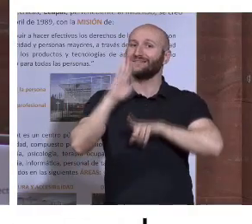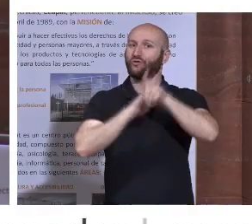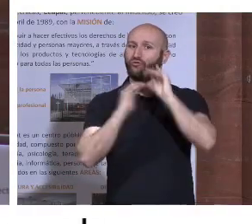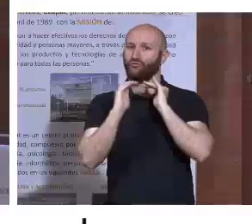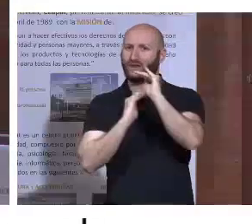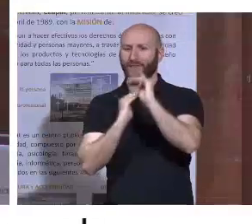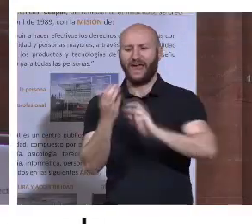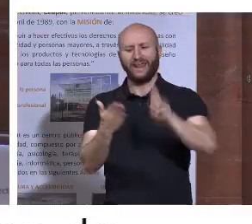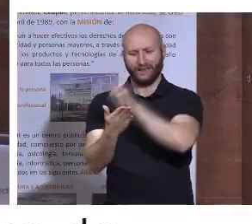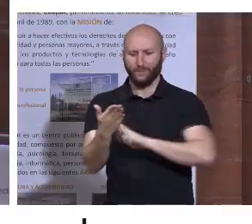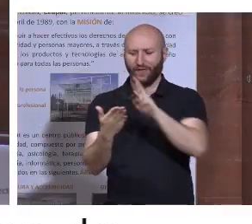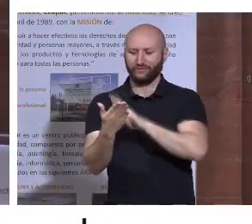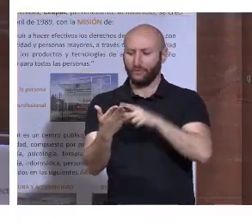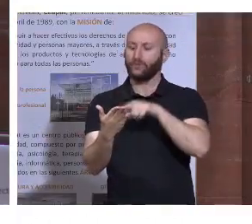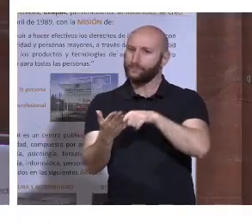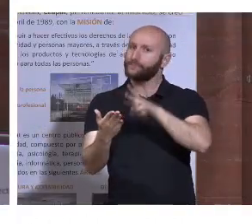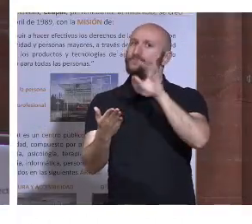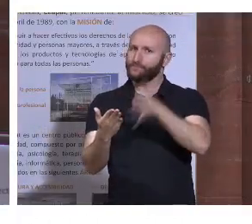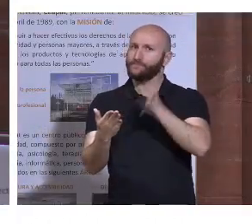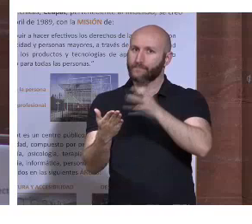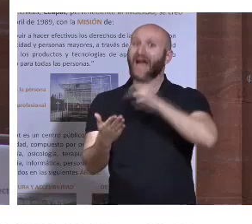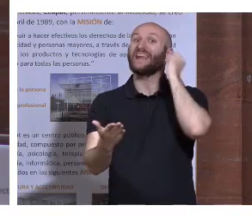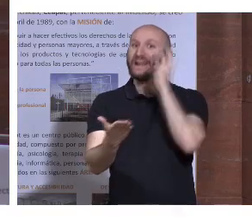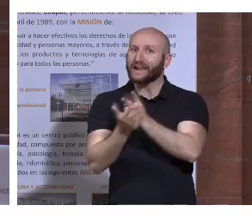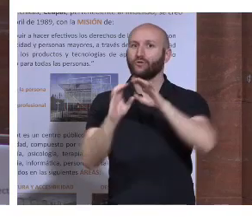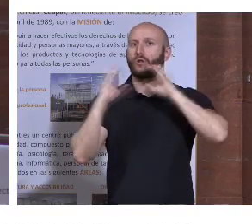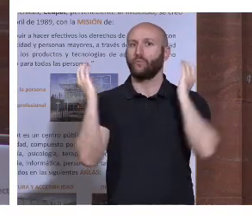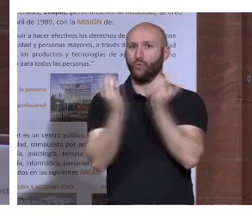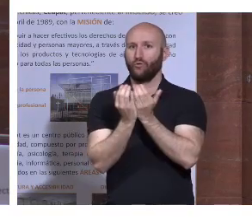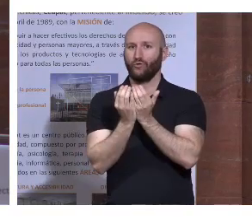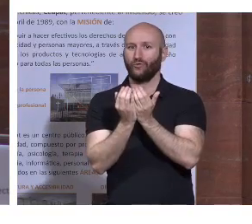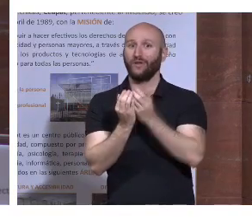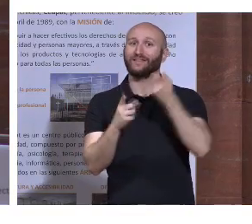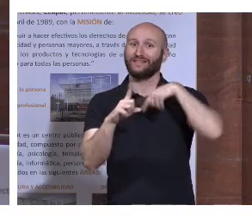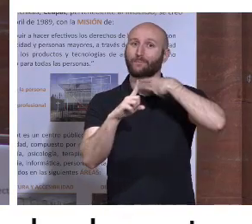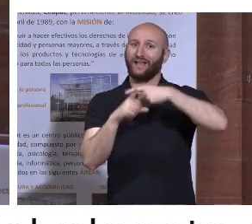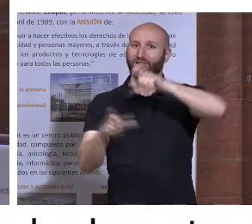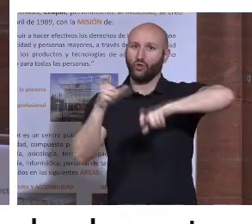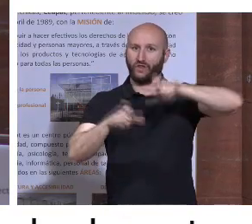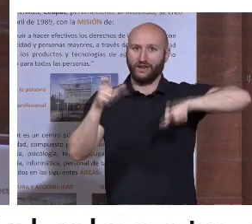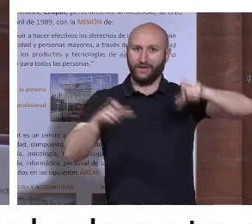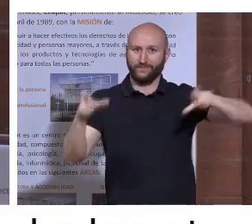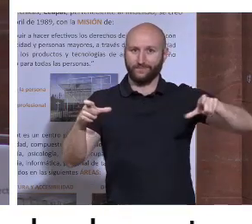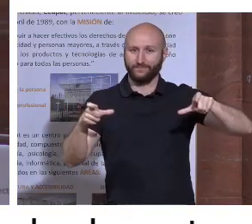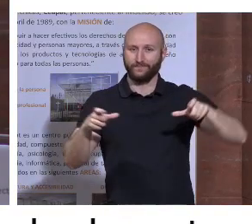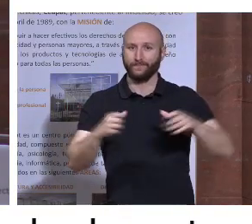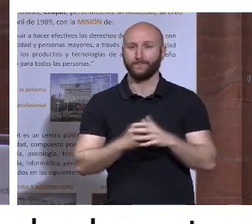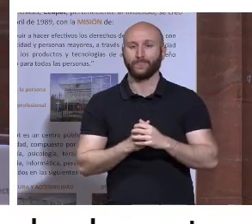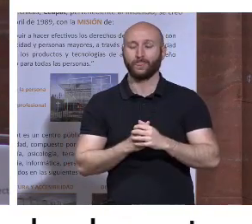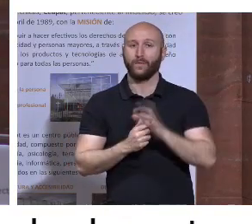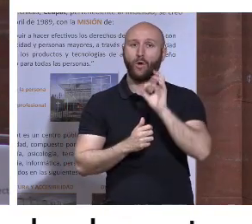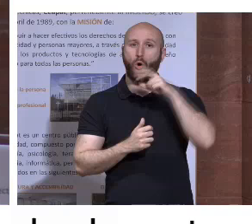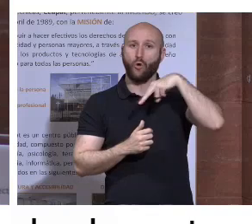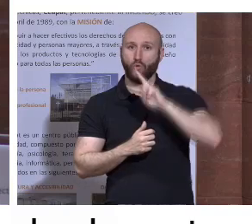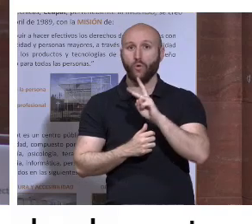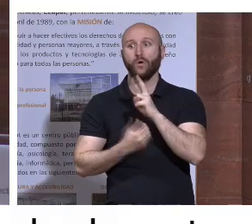convierten en auténticos retos del planeta y de la ciudadanía. Y en Naciones Unidas